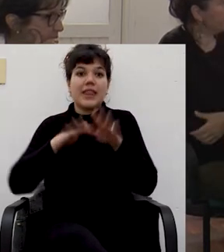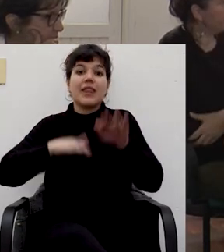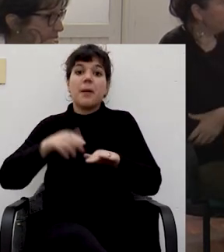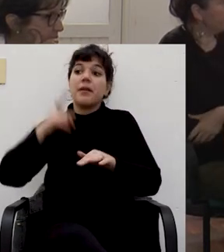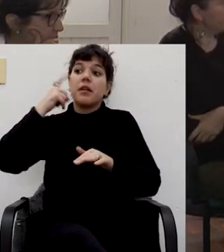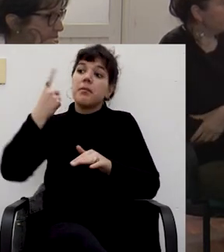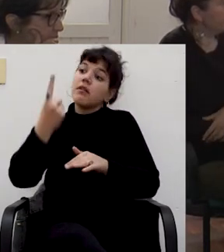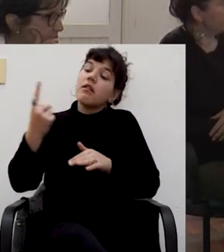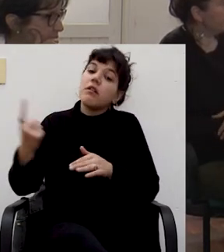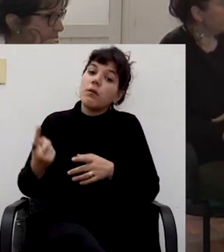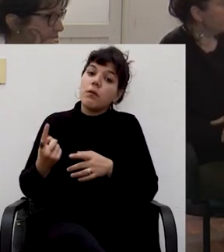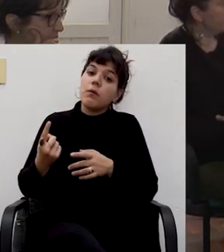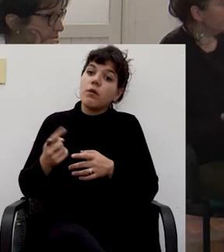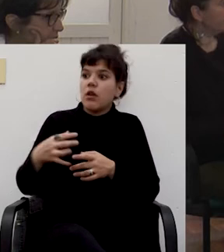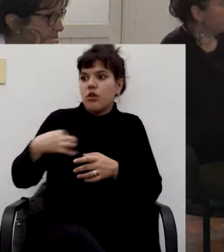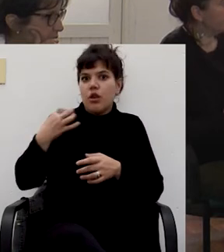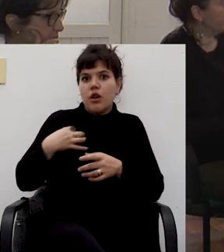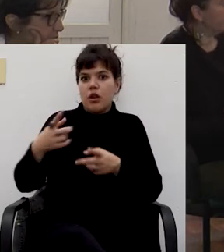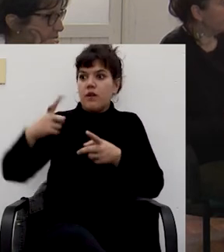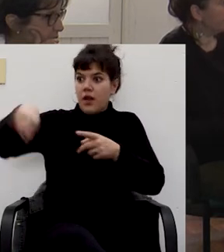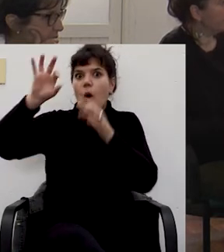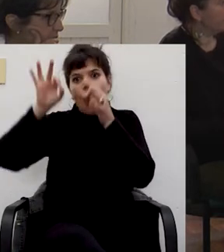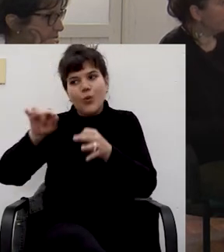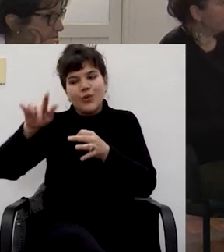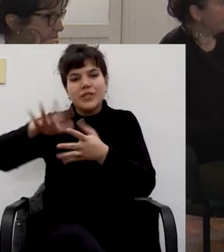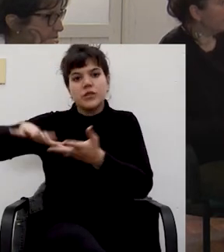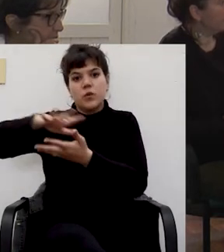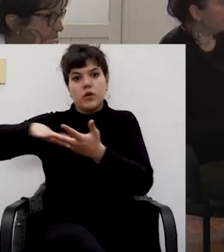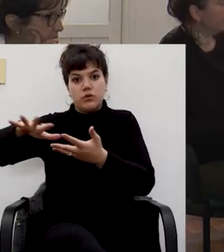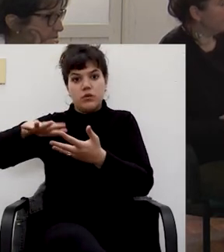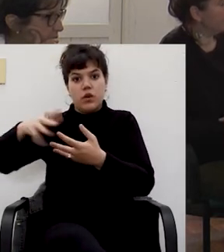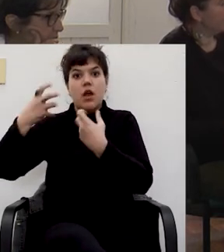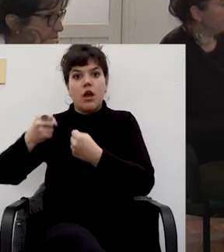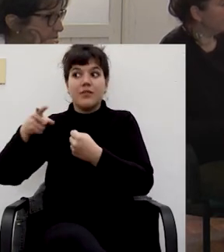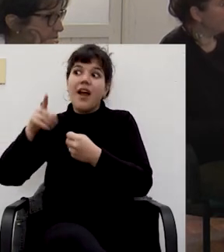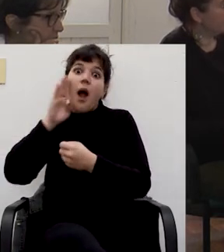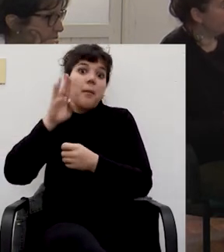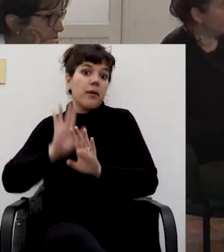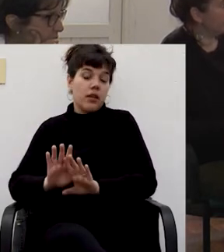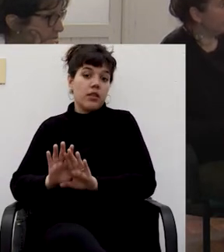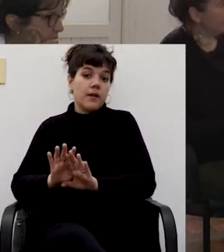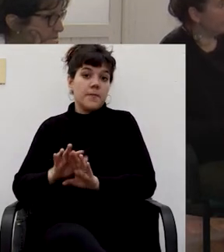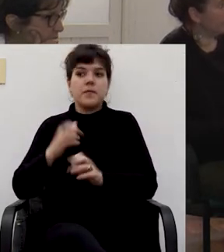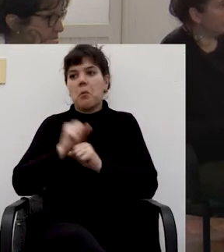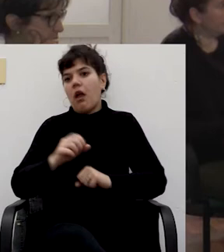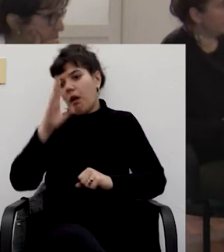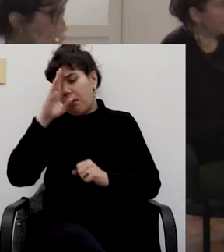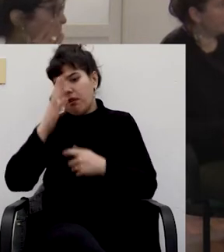experiencias que sucedan en toda la vida, pero en este caso en privación de libertad, es lo que la persona va a aprender. Puede aprender sobre